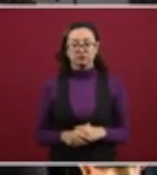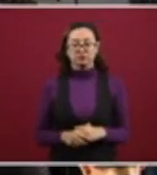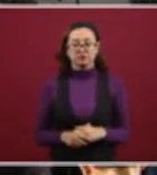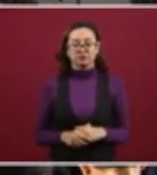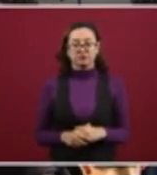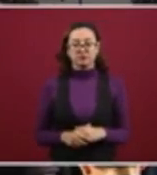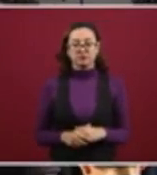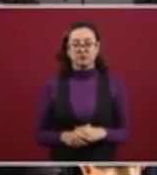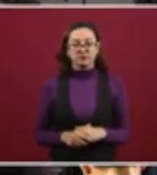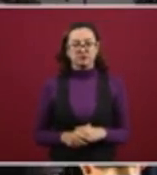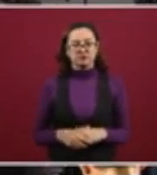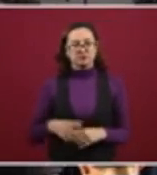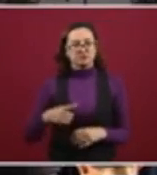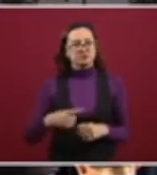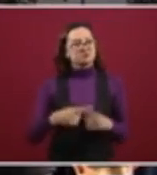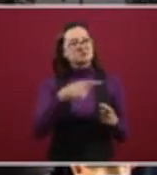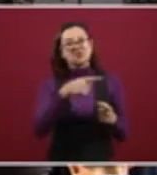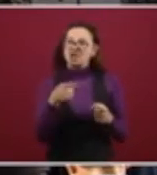No cedimos